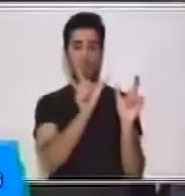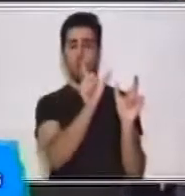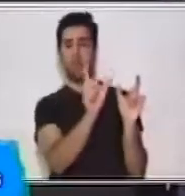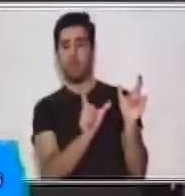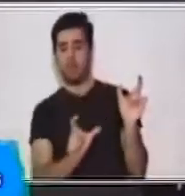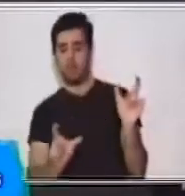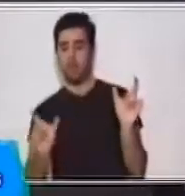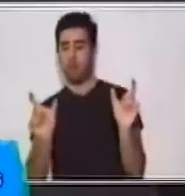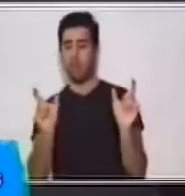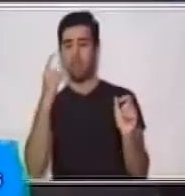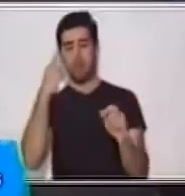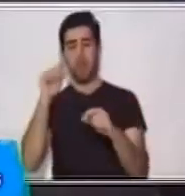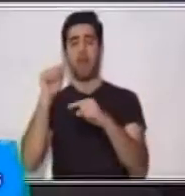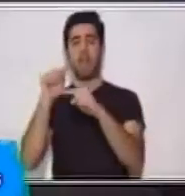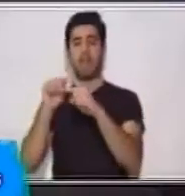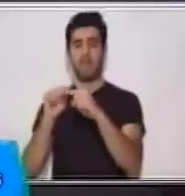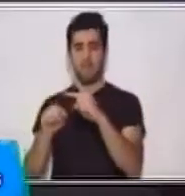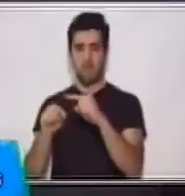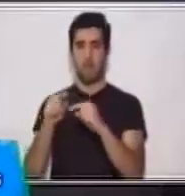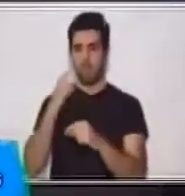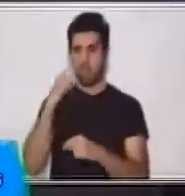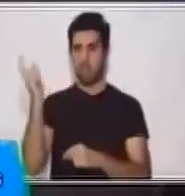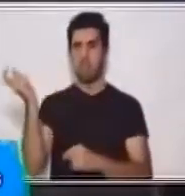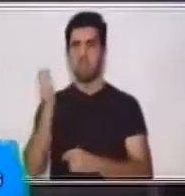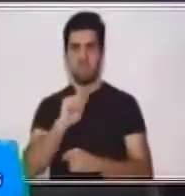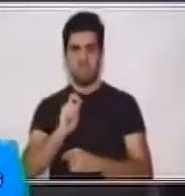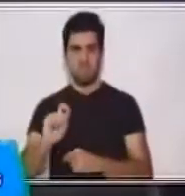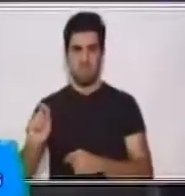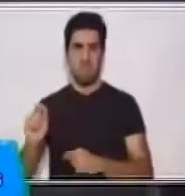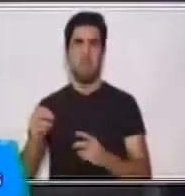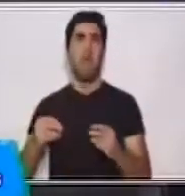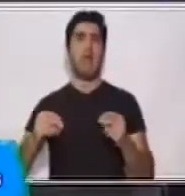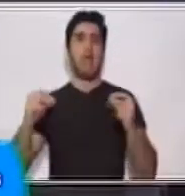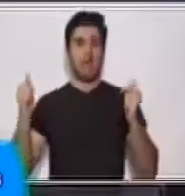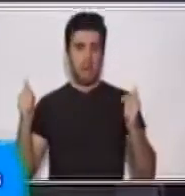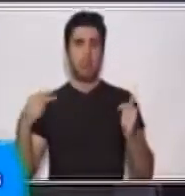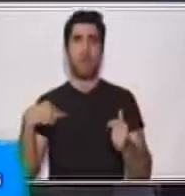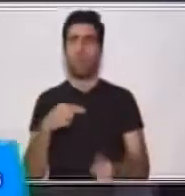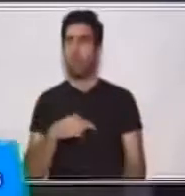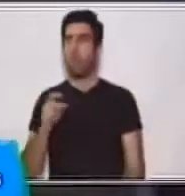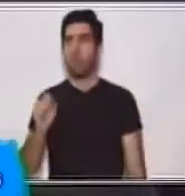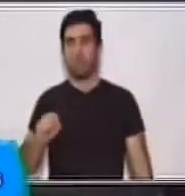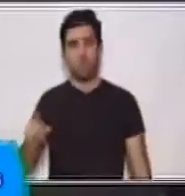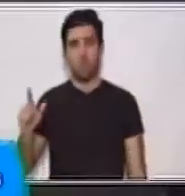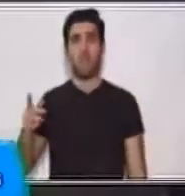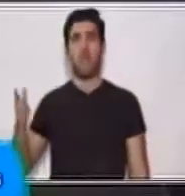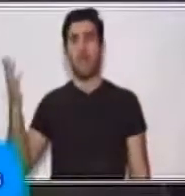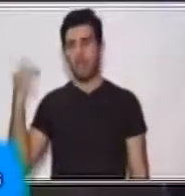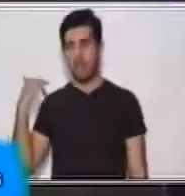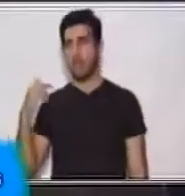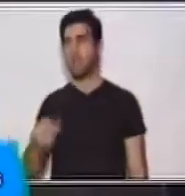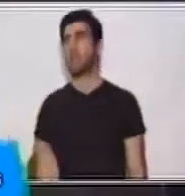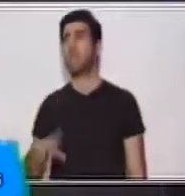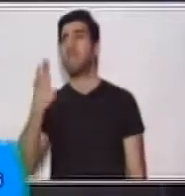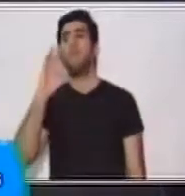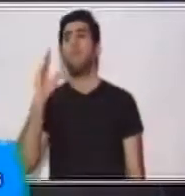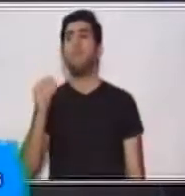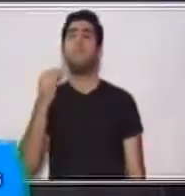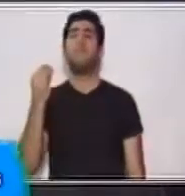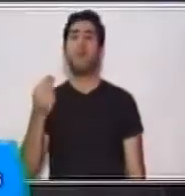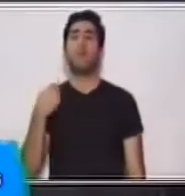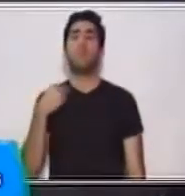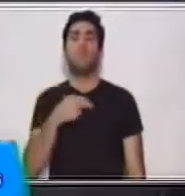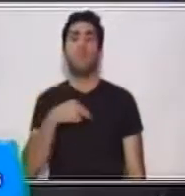Veamos de que ahora vamos trabajando un poco más rápido a lo que habíamos estado al inicio, porque necesitamos